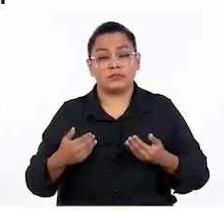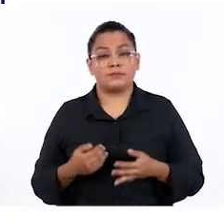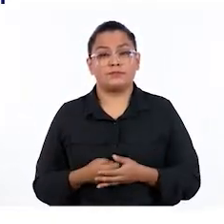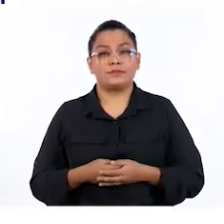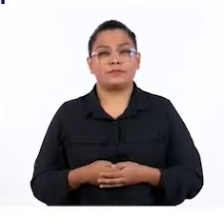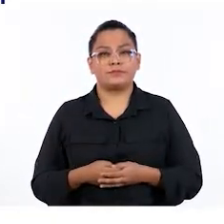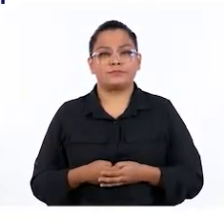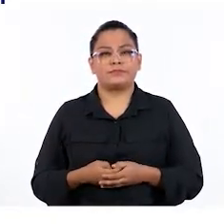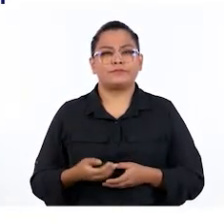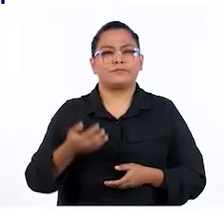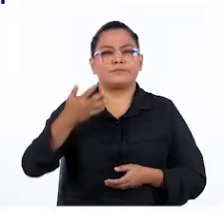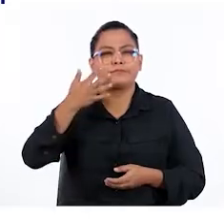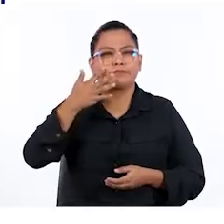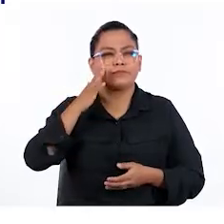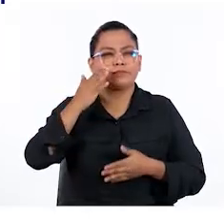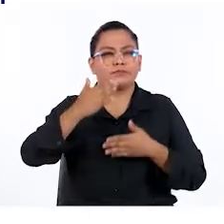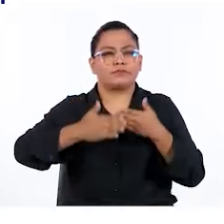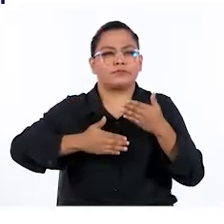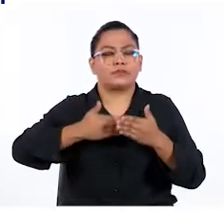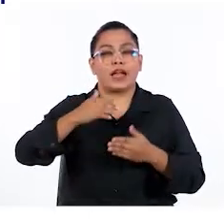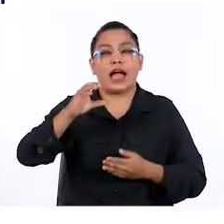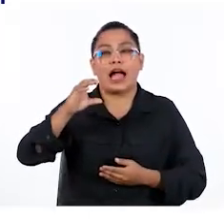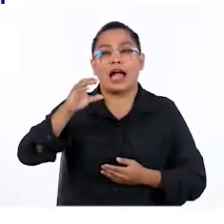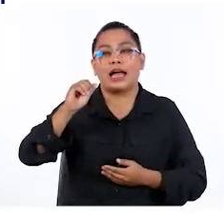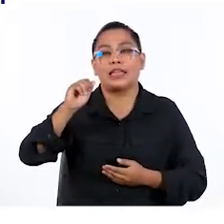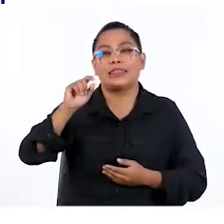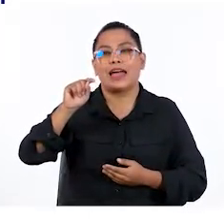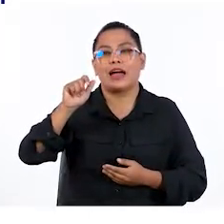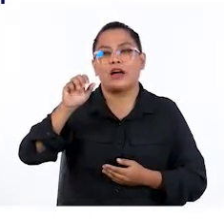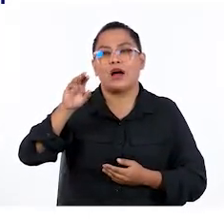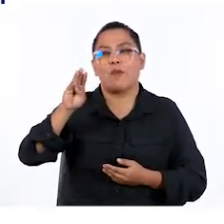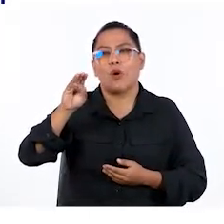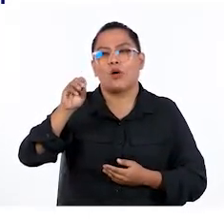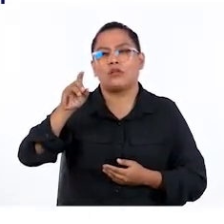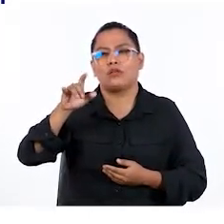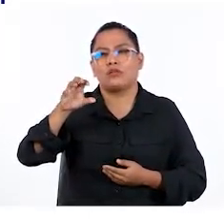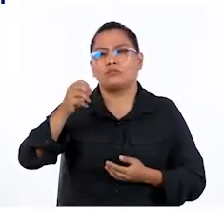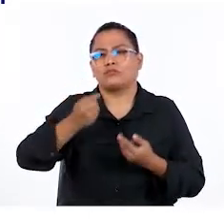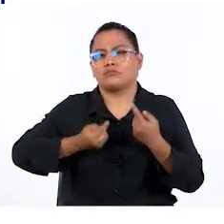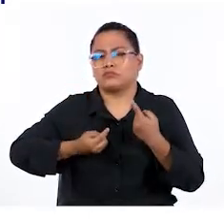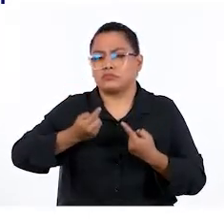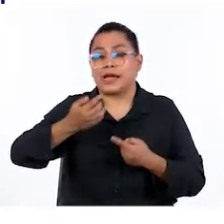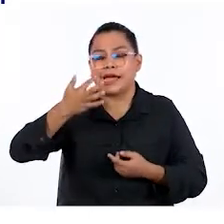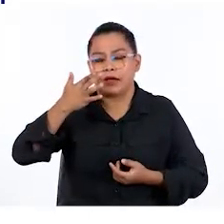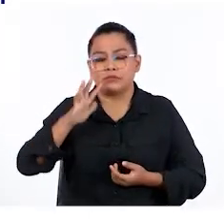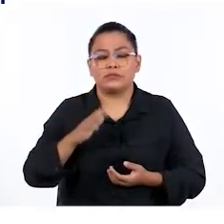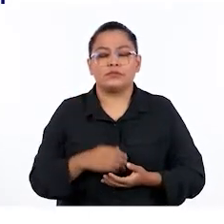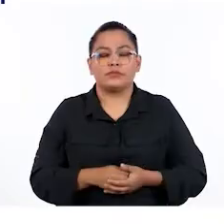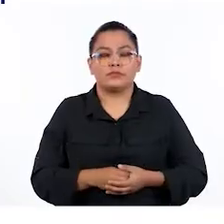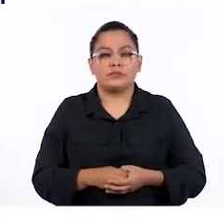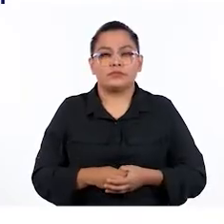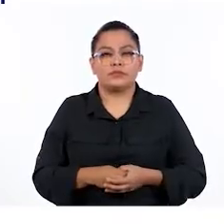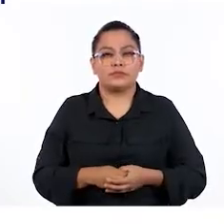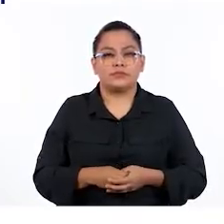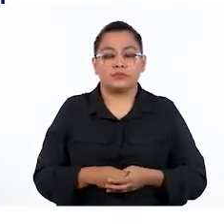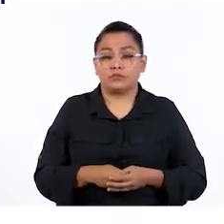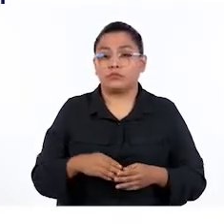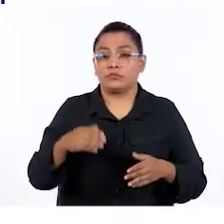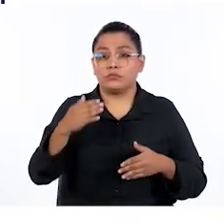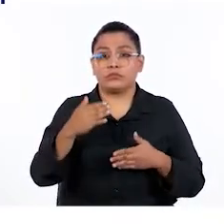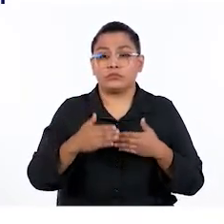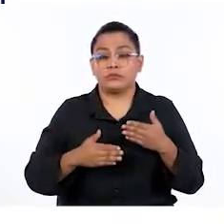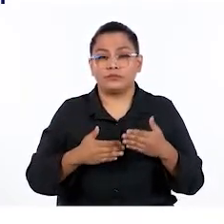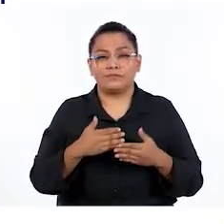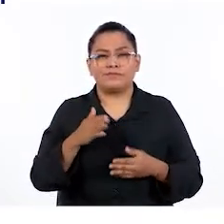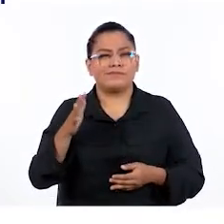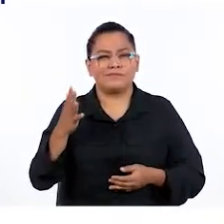¿Qué ejemplos de procesos catabólicos tenemos? Entre los ejemplos clásicos de procesos